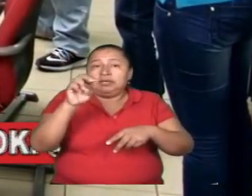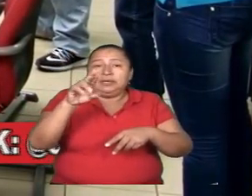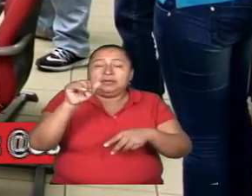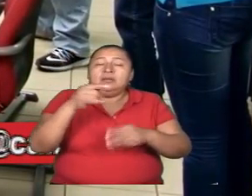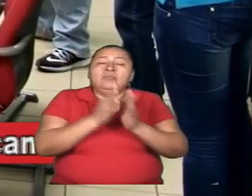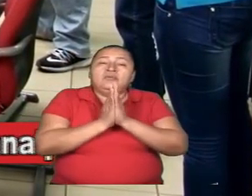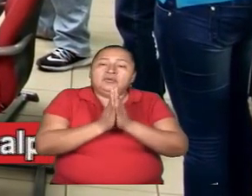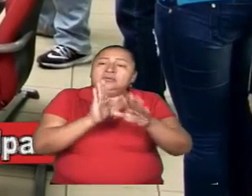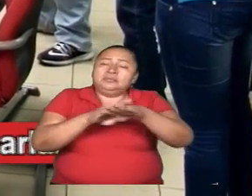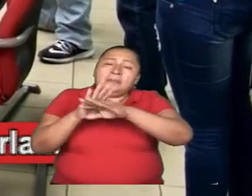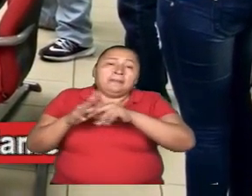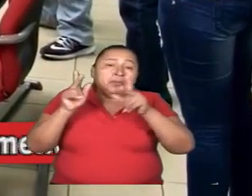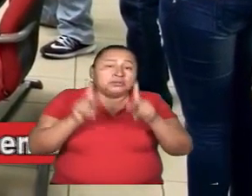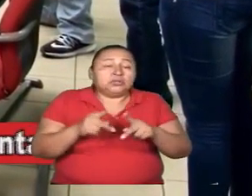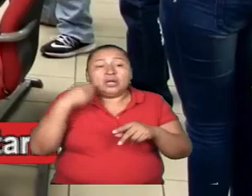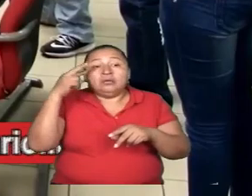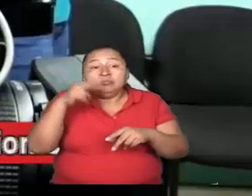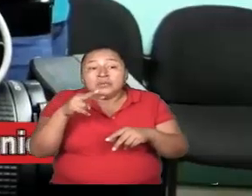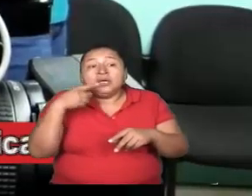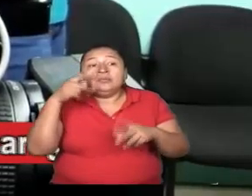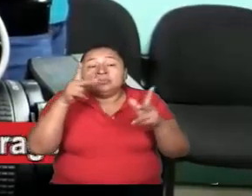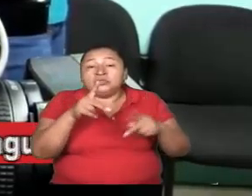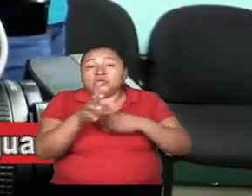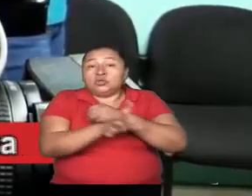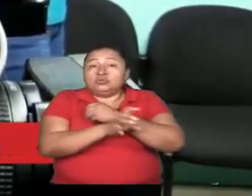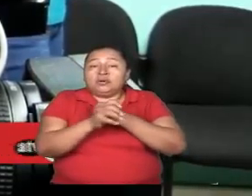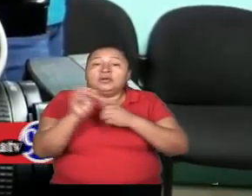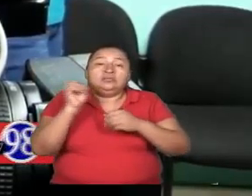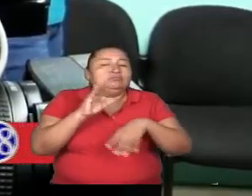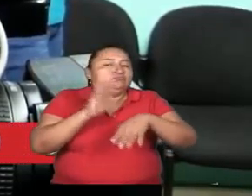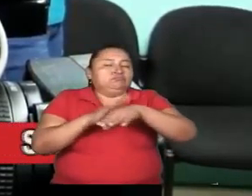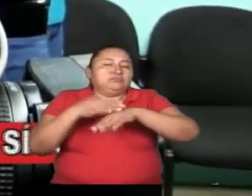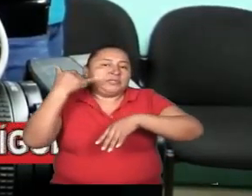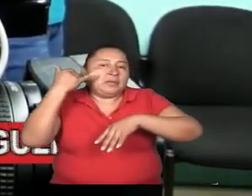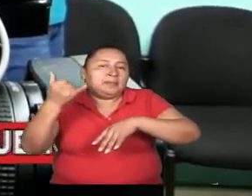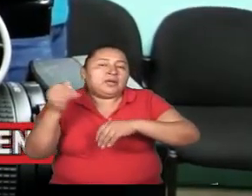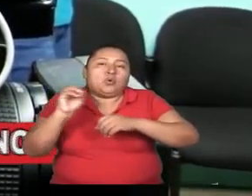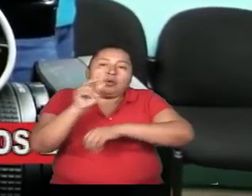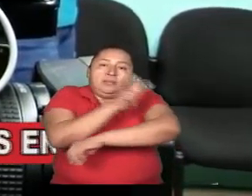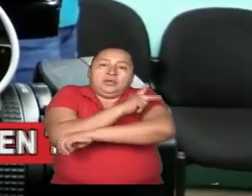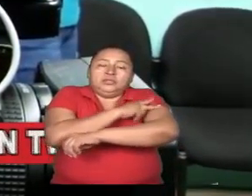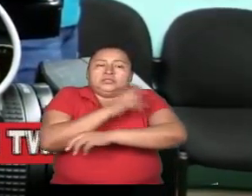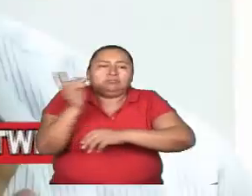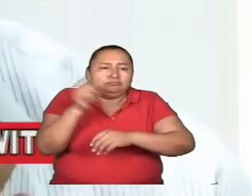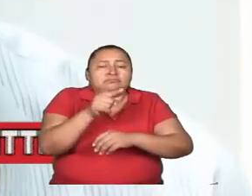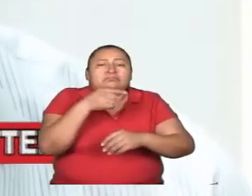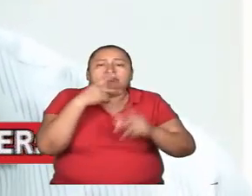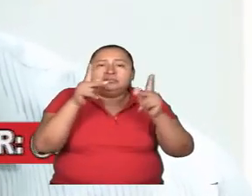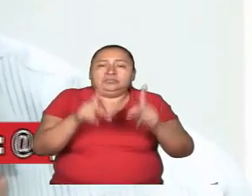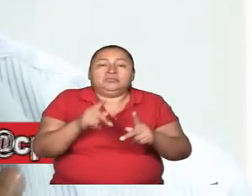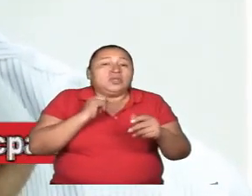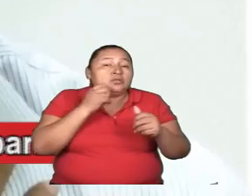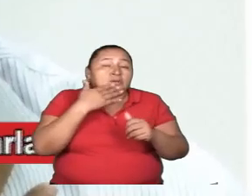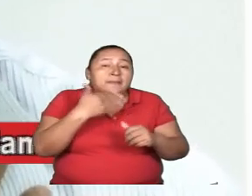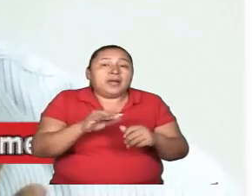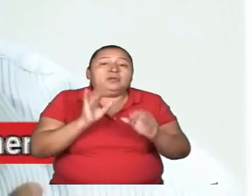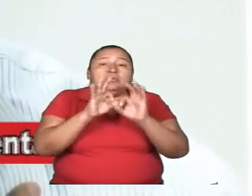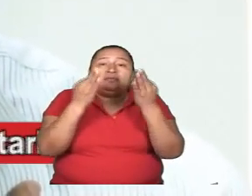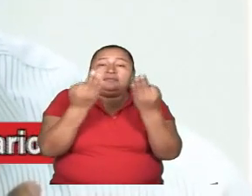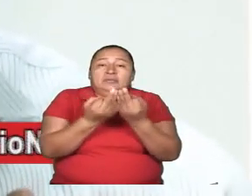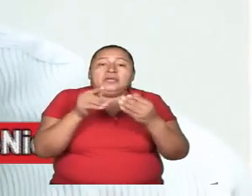a la población para que reporten a la empresa o a la Policía Nacional este tipo de delitos que atenta contra las familias